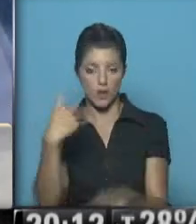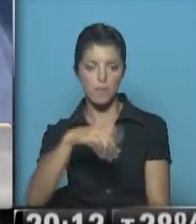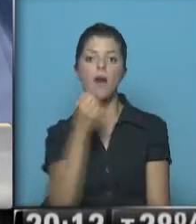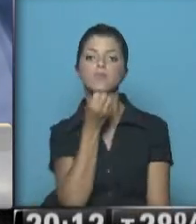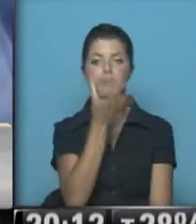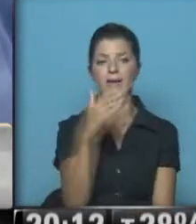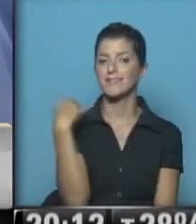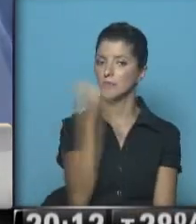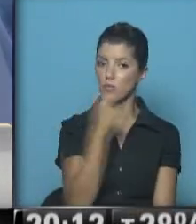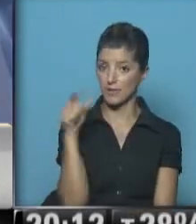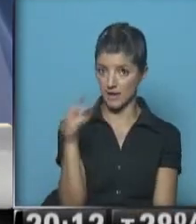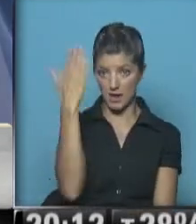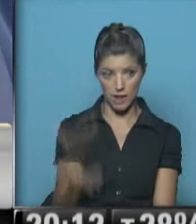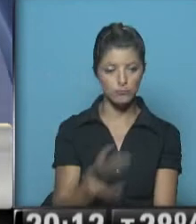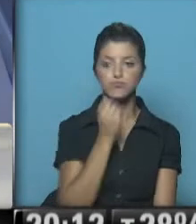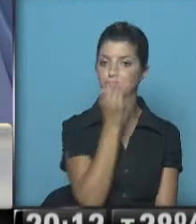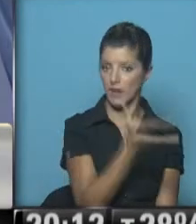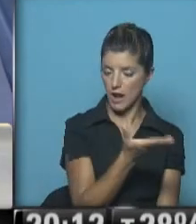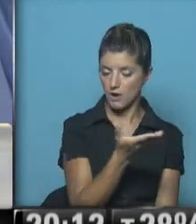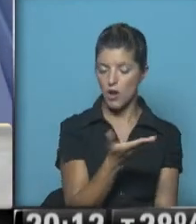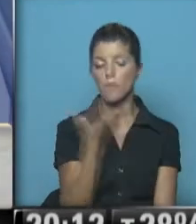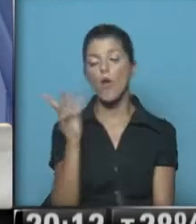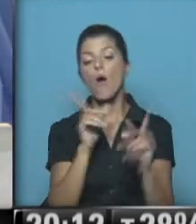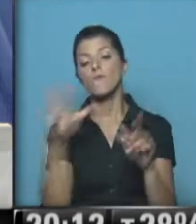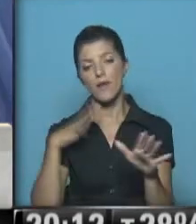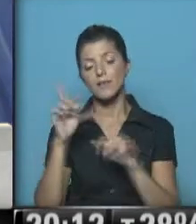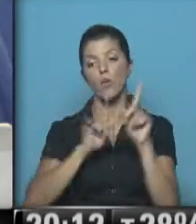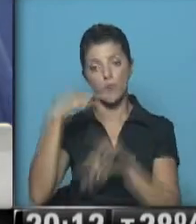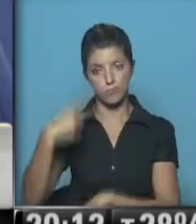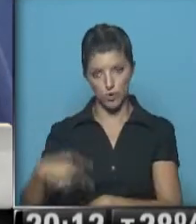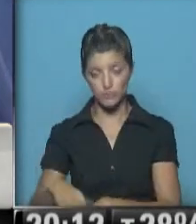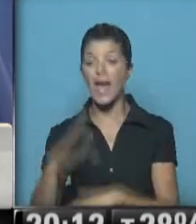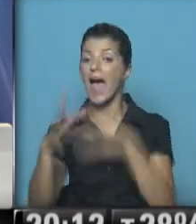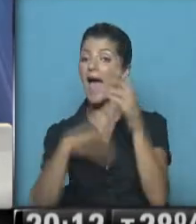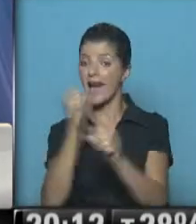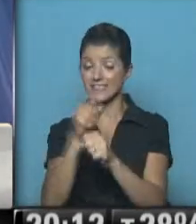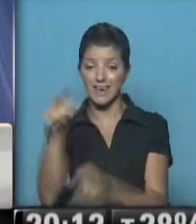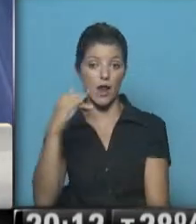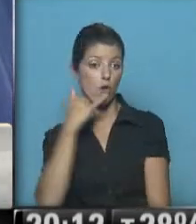es importante que declare, obviamente faltan estas formalidades, hasta que no se comunique